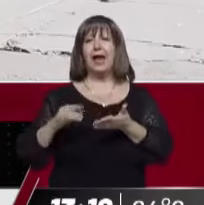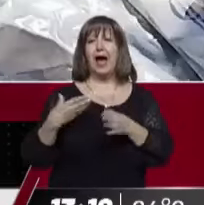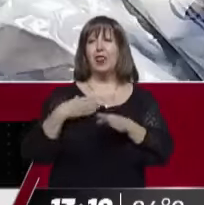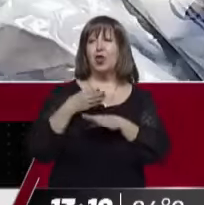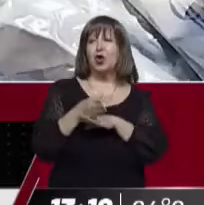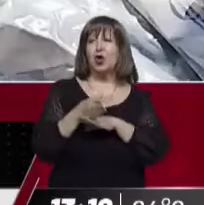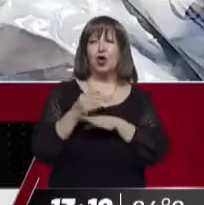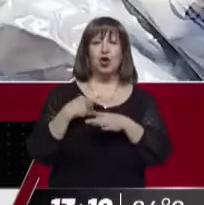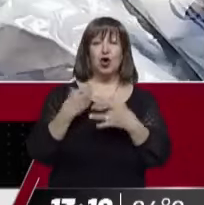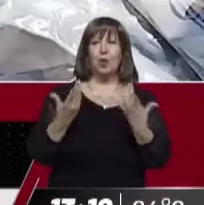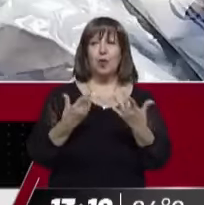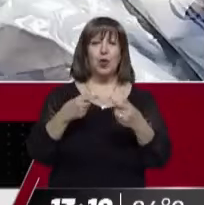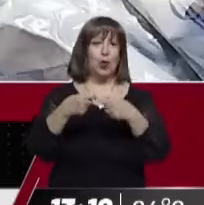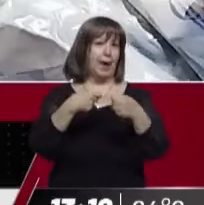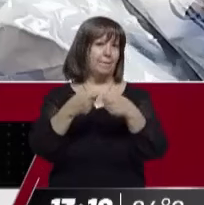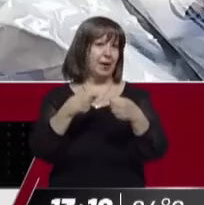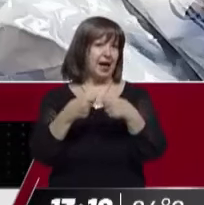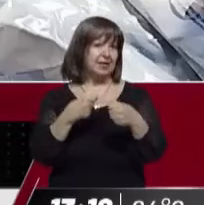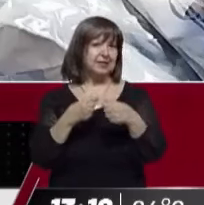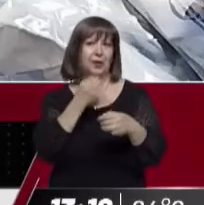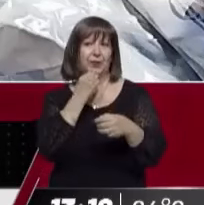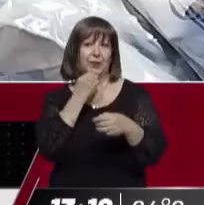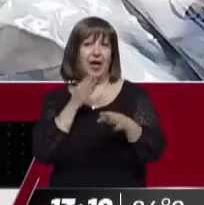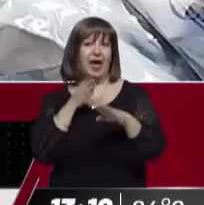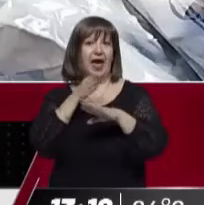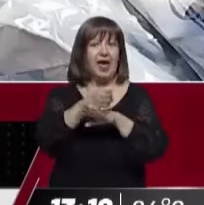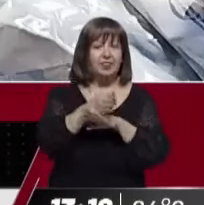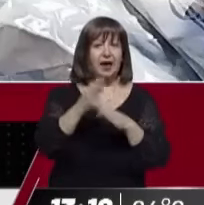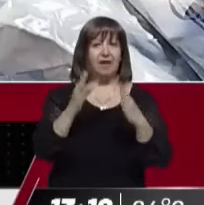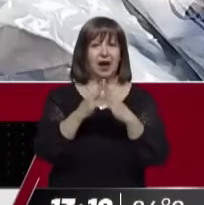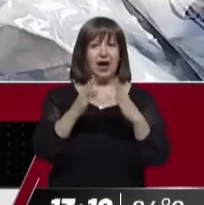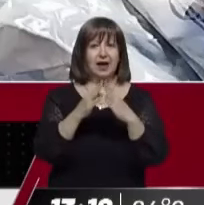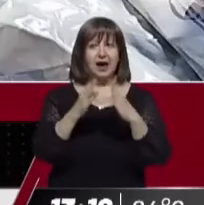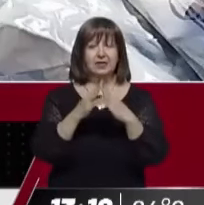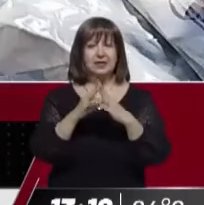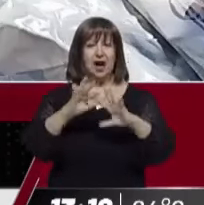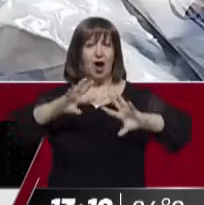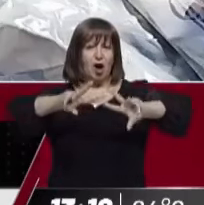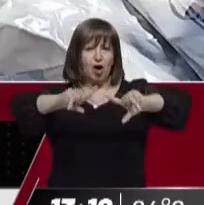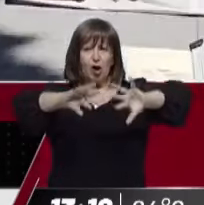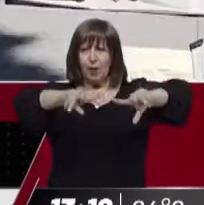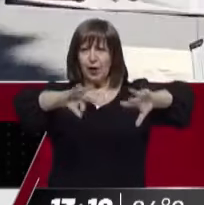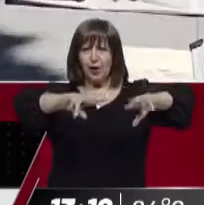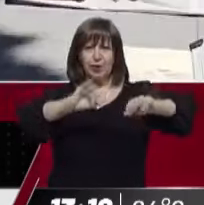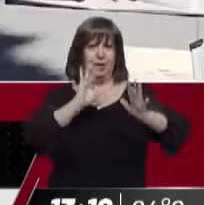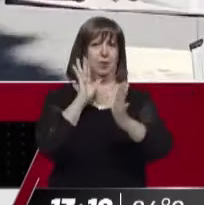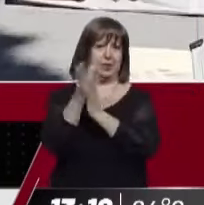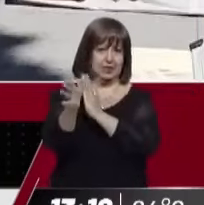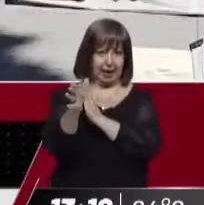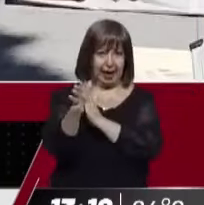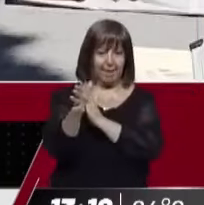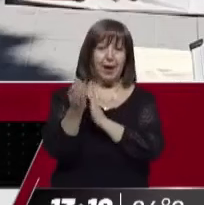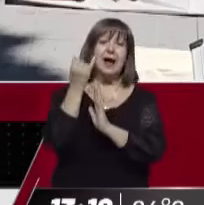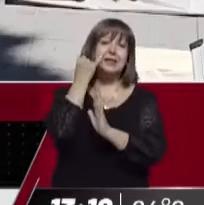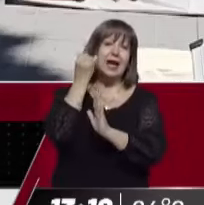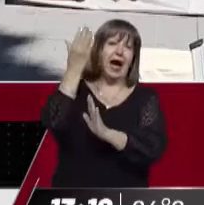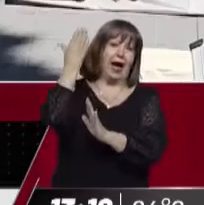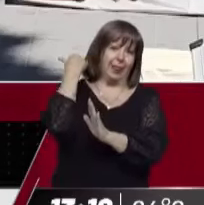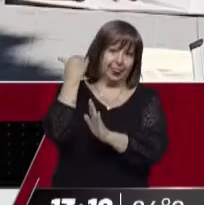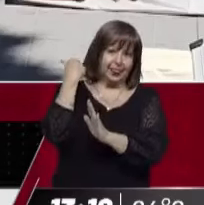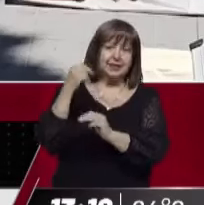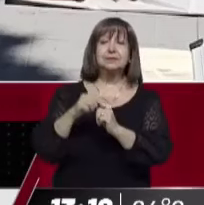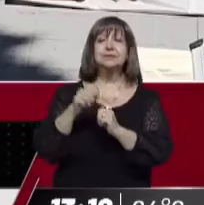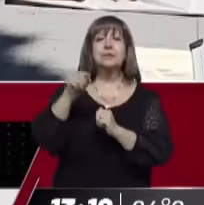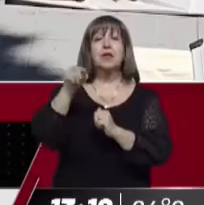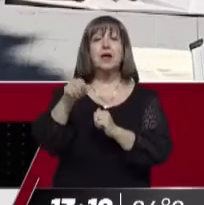ingresar a las viviendas. De acuerdo a todo esto, entonces, el personal de robos y hurtos de la provincia de Mendoza fue hasta un domicilio